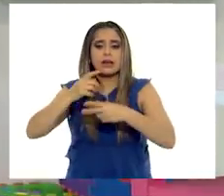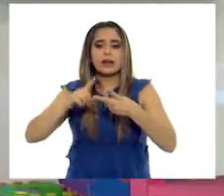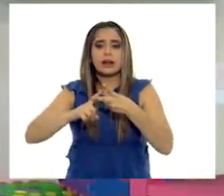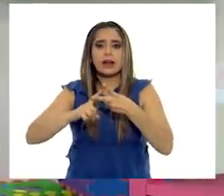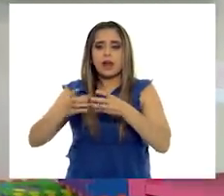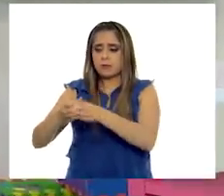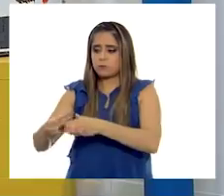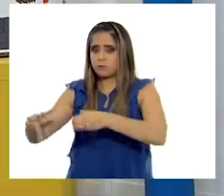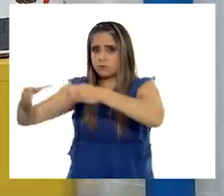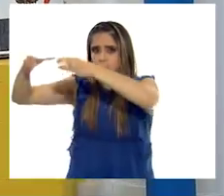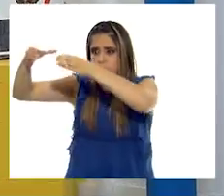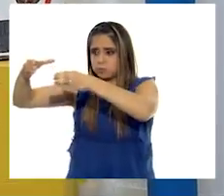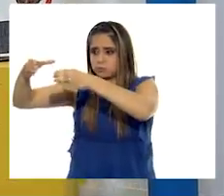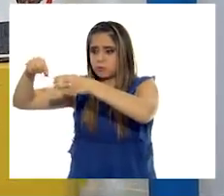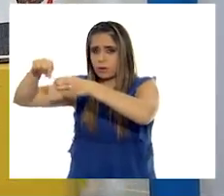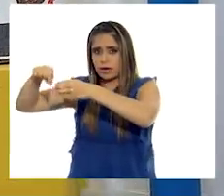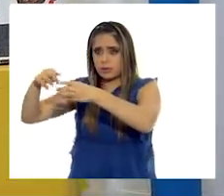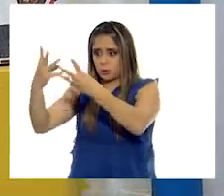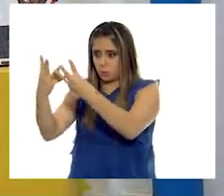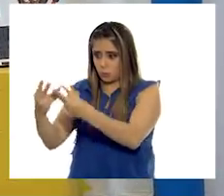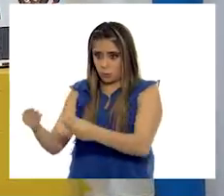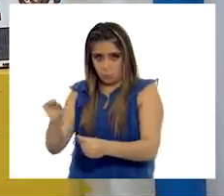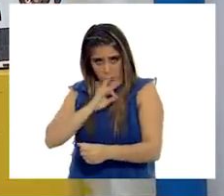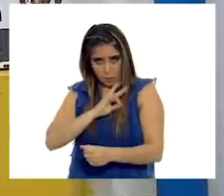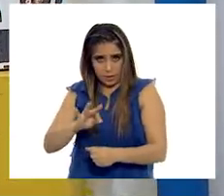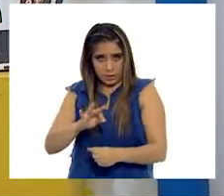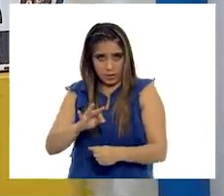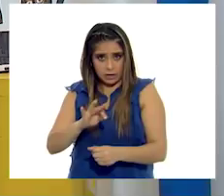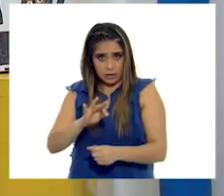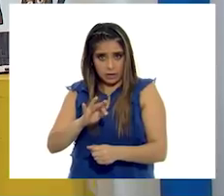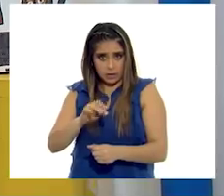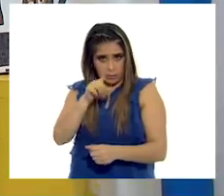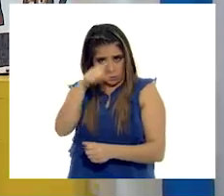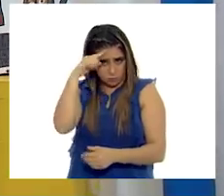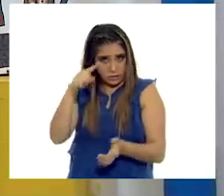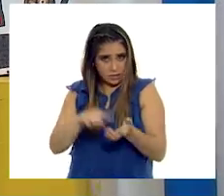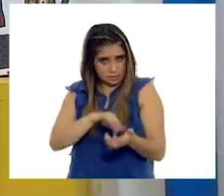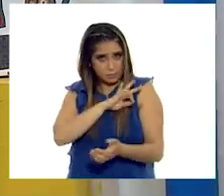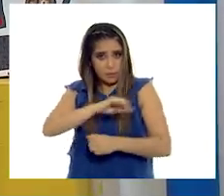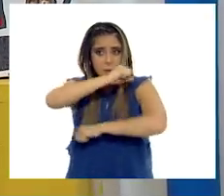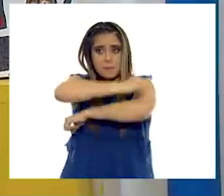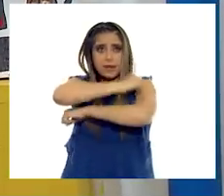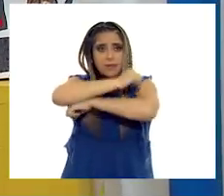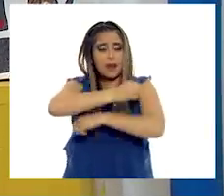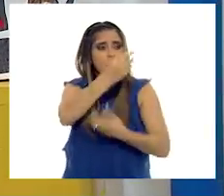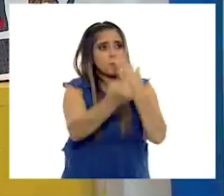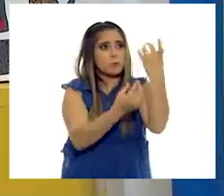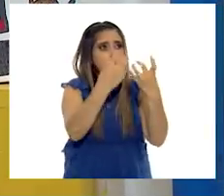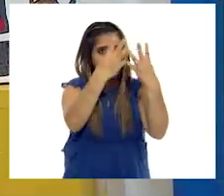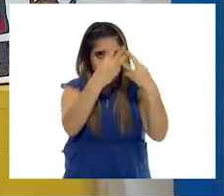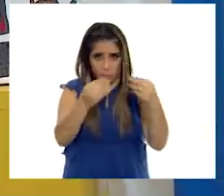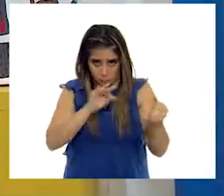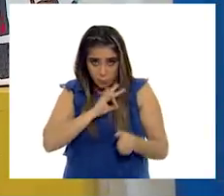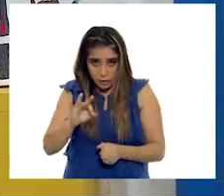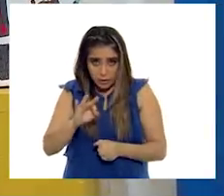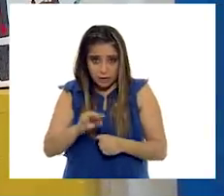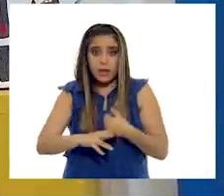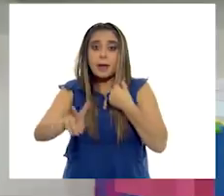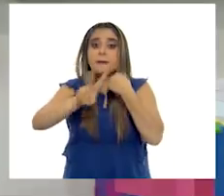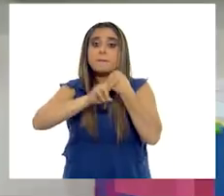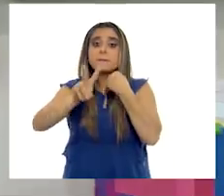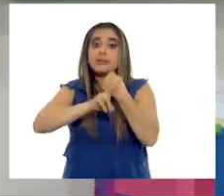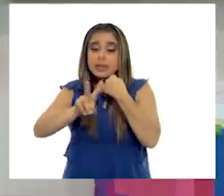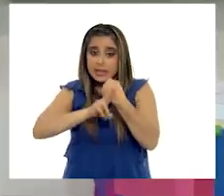donde guardamos los gises. ¿Ustedes qué creen en casa que se pueda? Yo creo que sí. El vidrio es